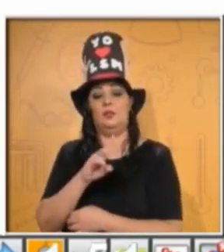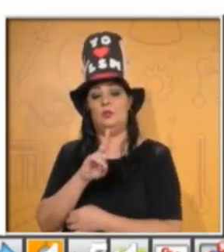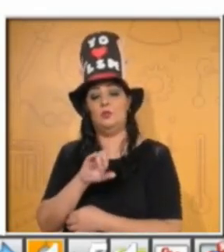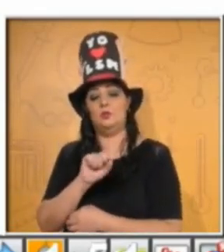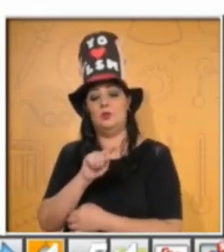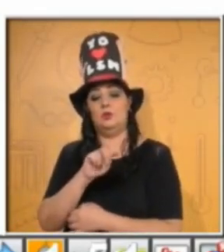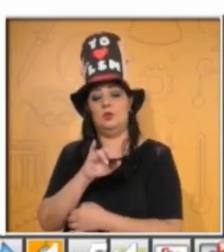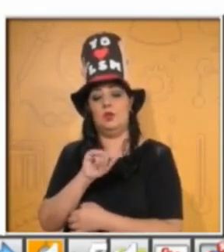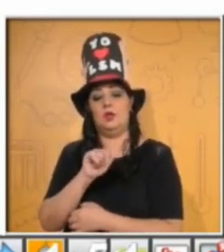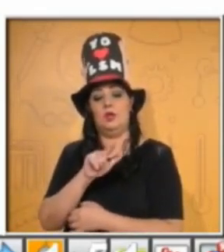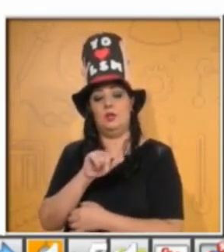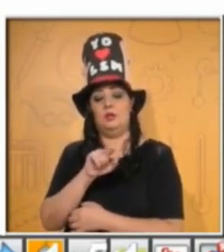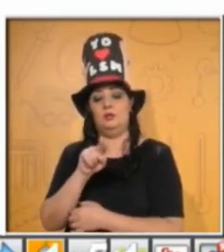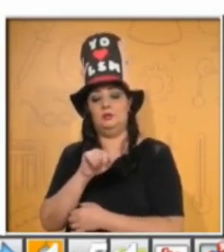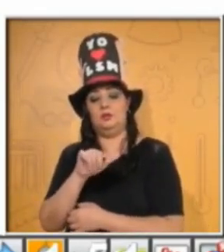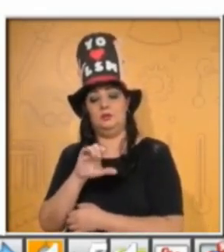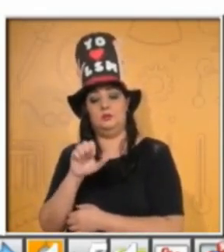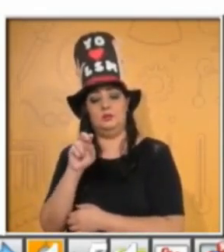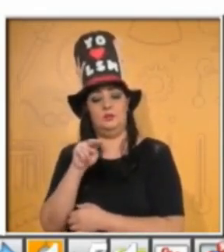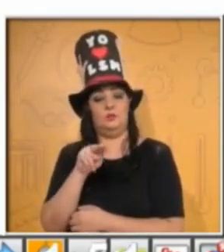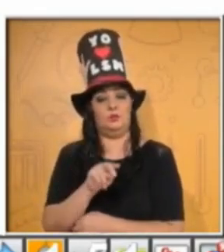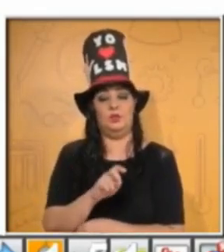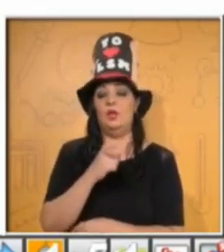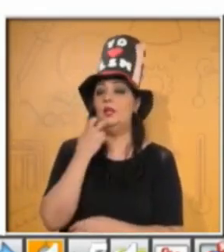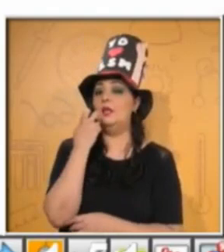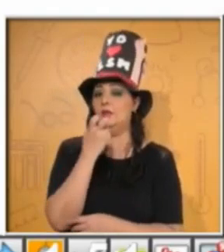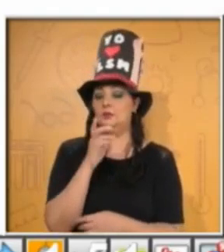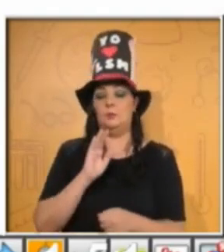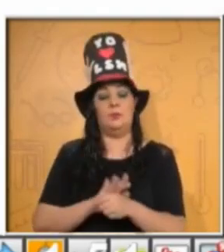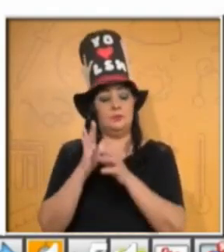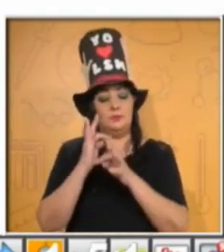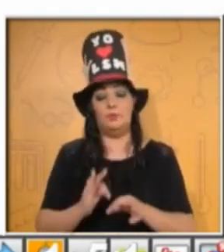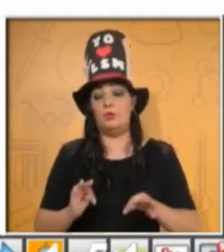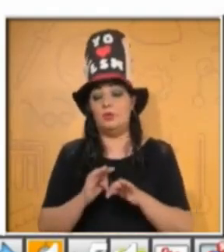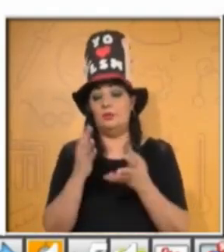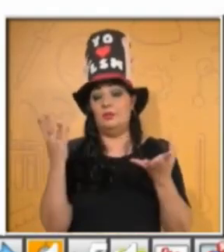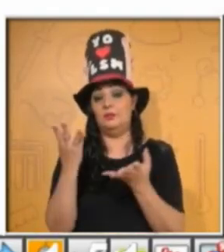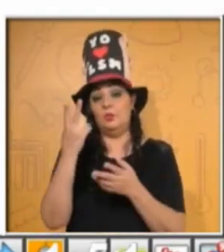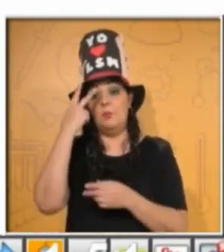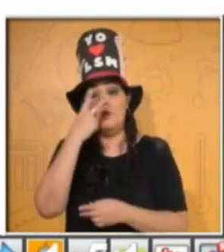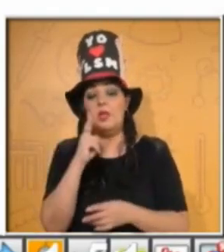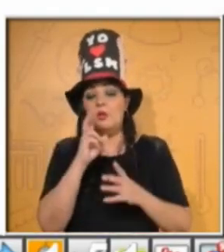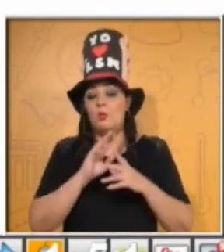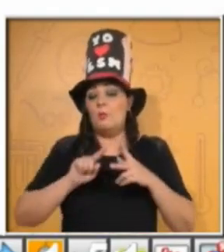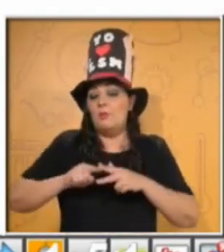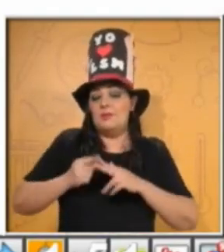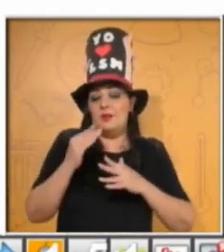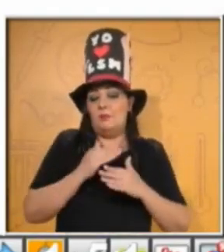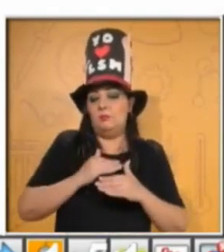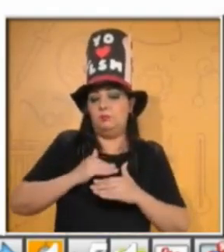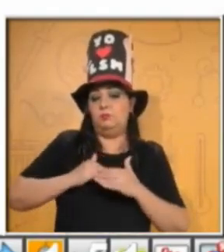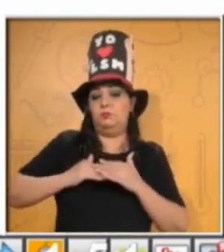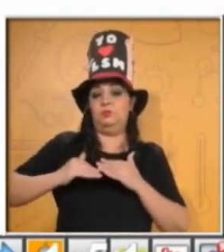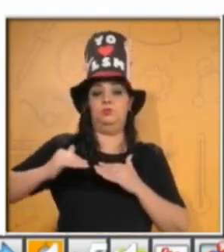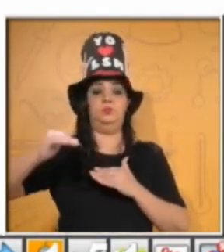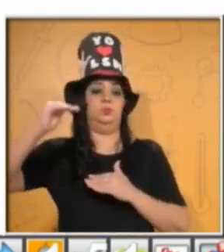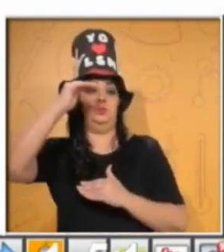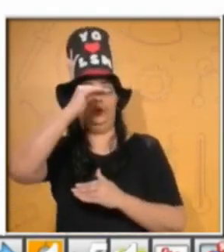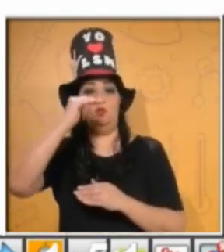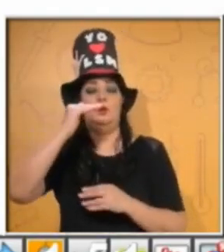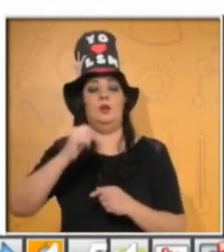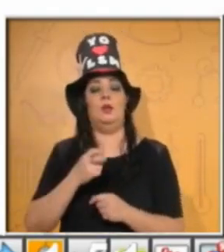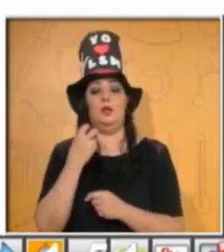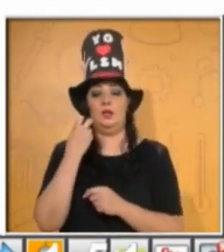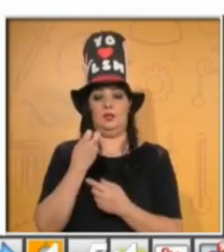principal actividad económica que realizó nuestro país y eso le dio un crecimiento importante. Y recordemos que esto fue